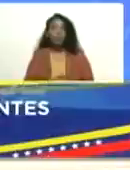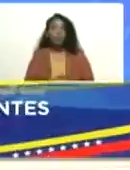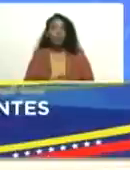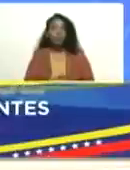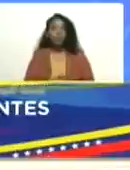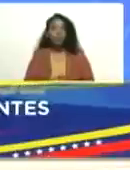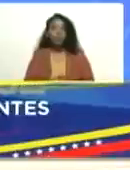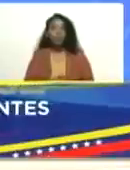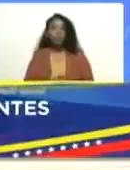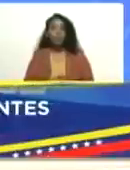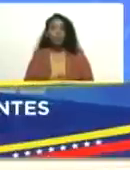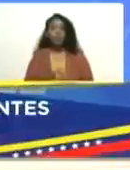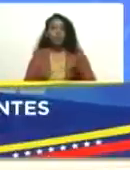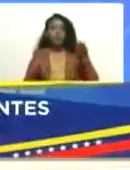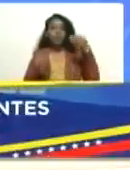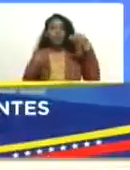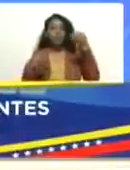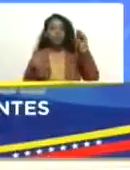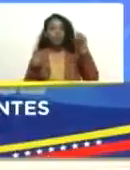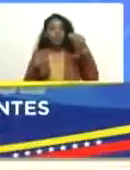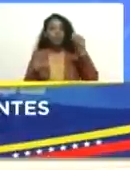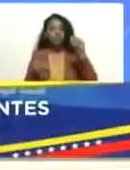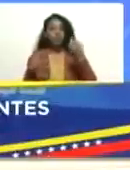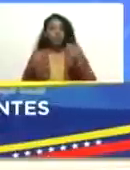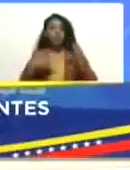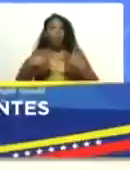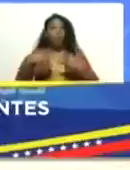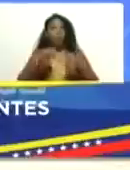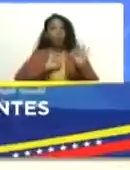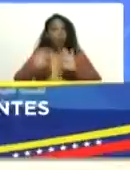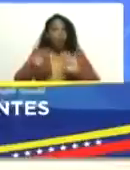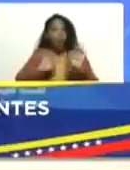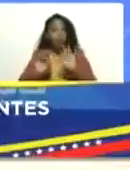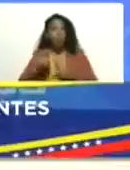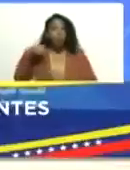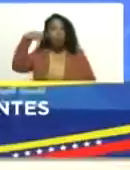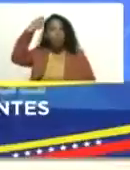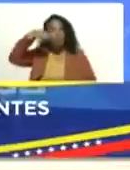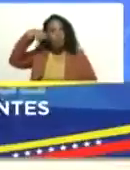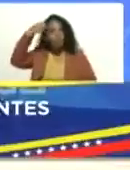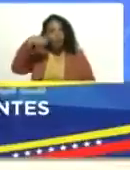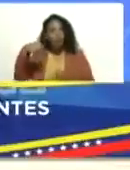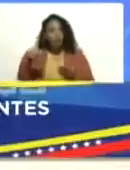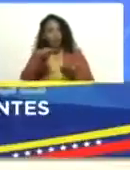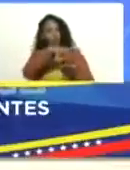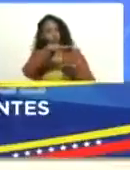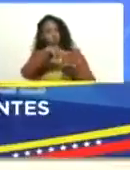la plástica, el teatro, el cine, la literatura